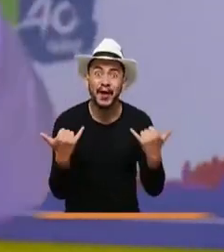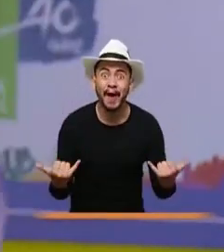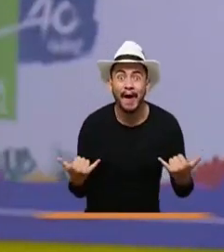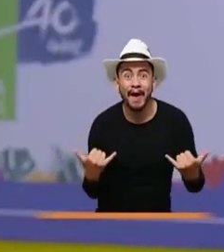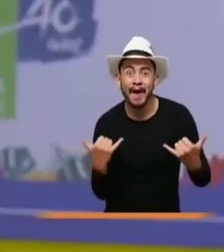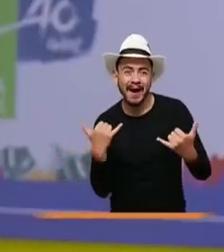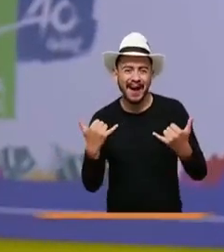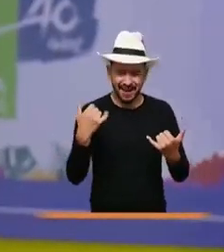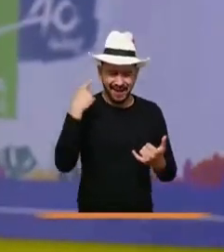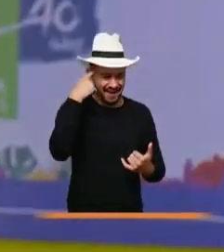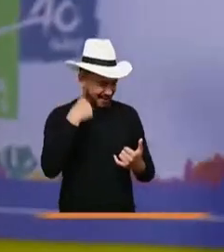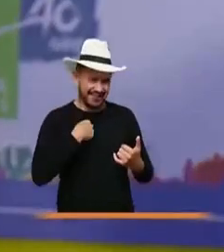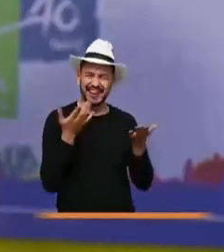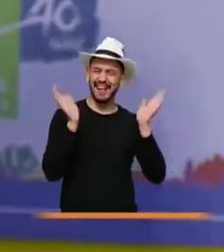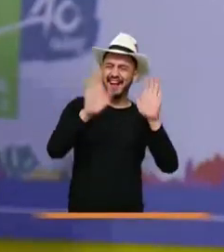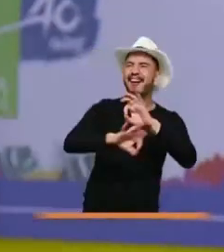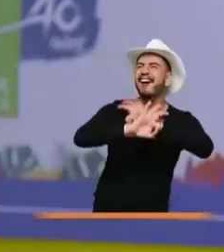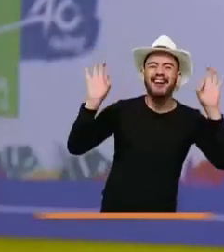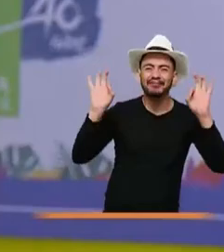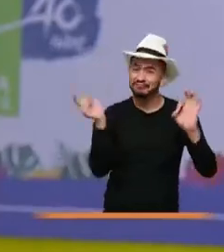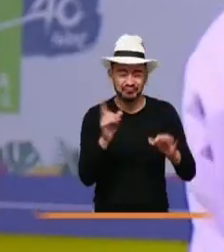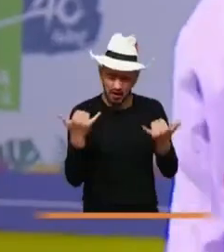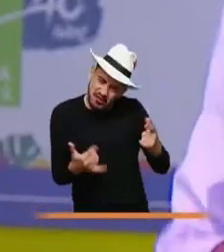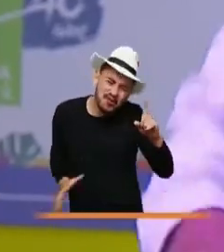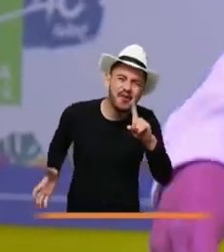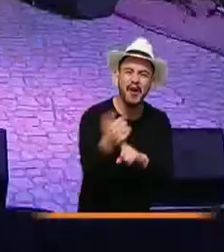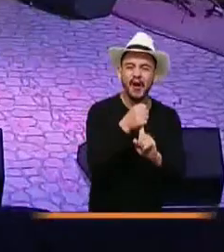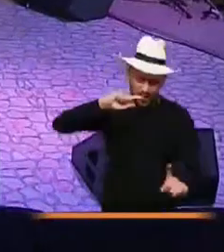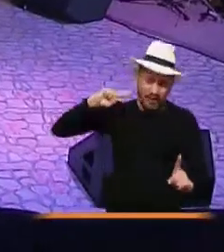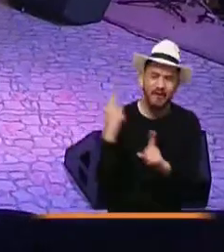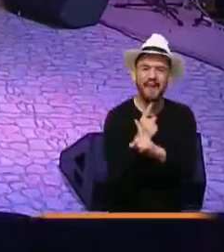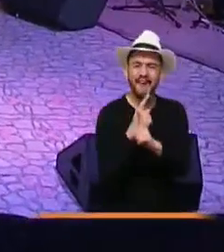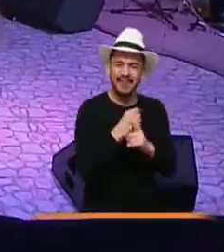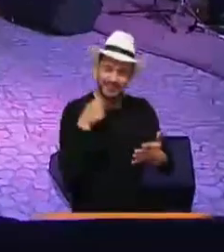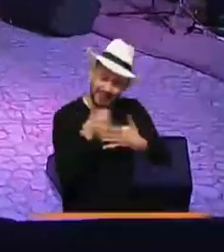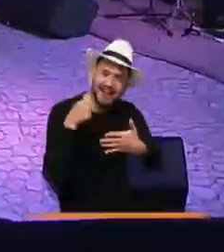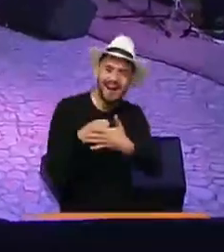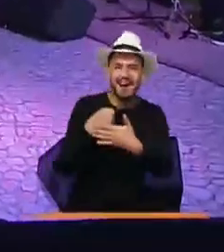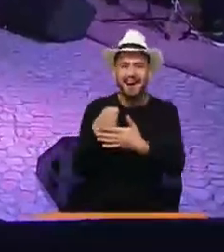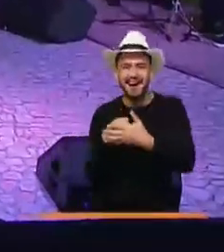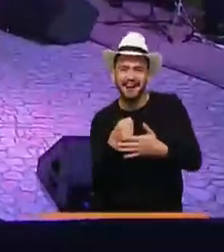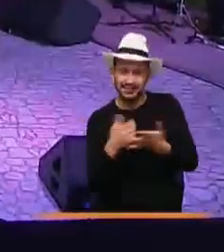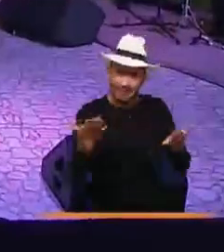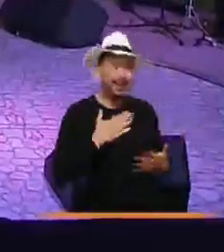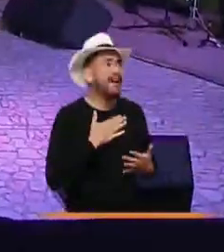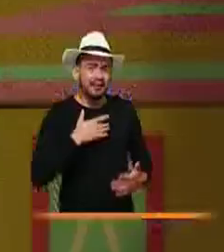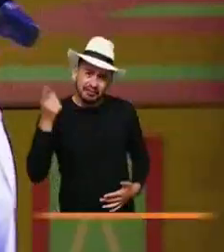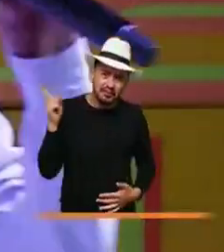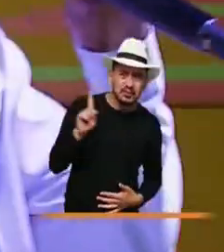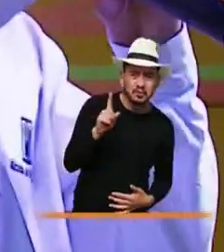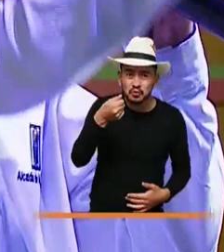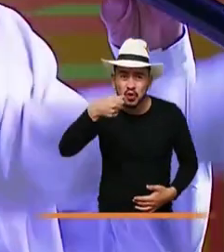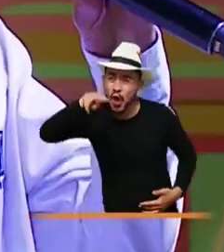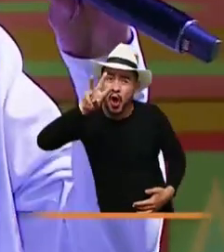descansar hasta haberlo conseguido lo llevo 18 años